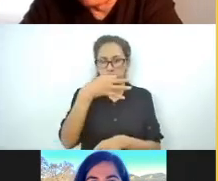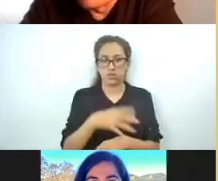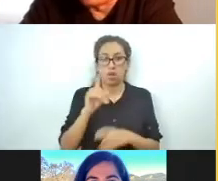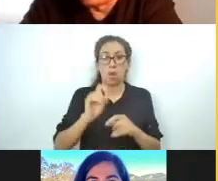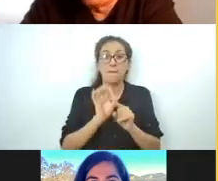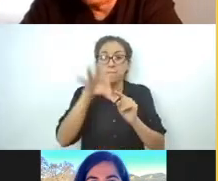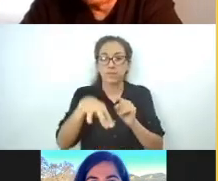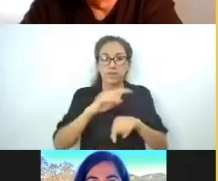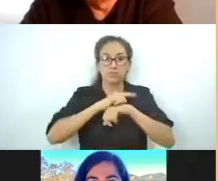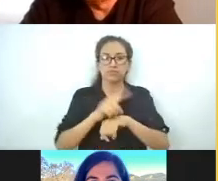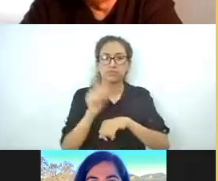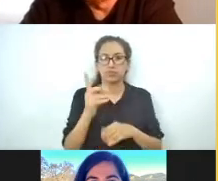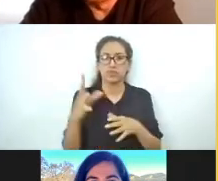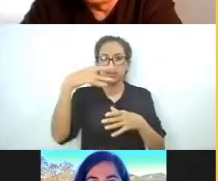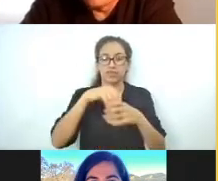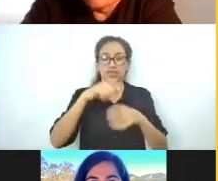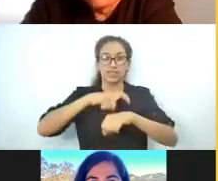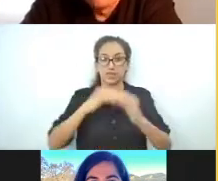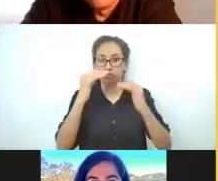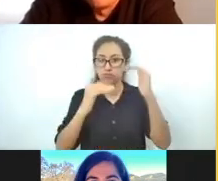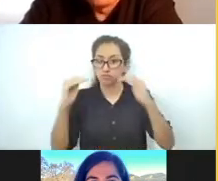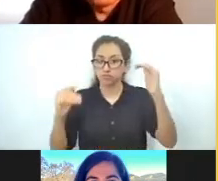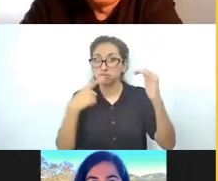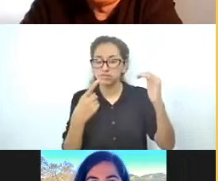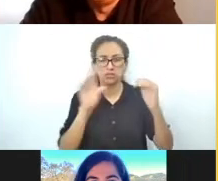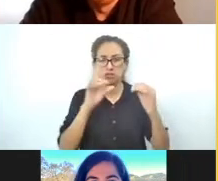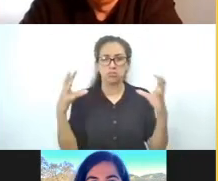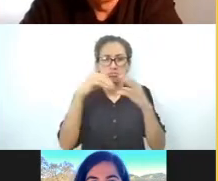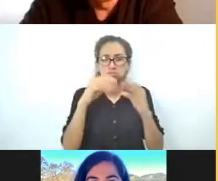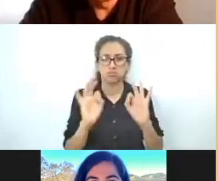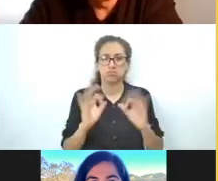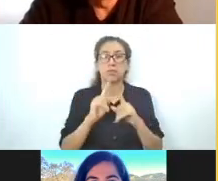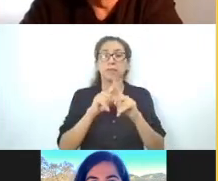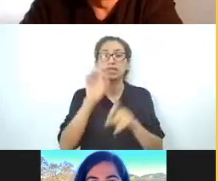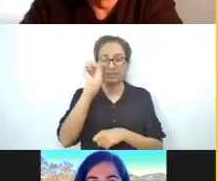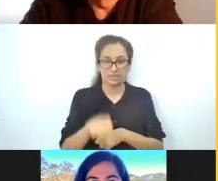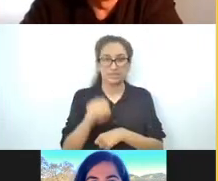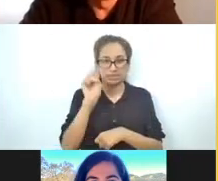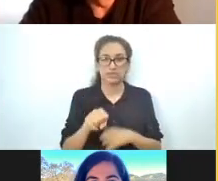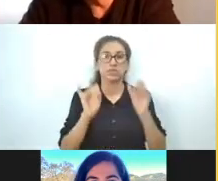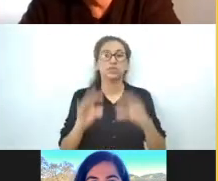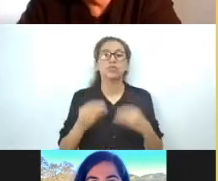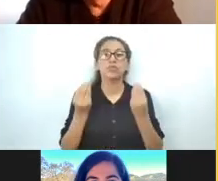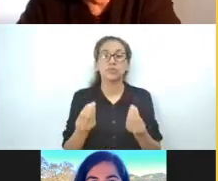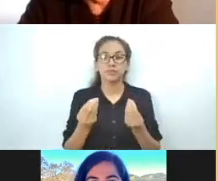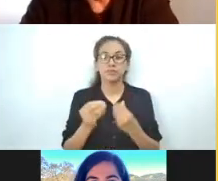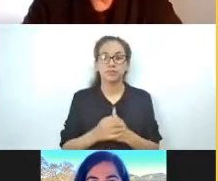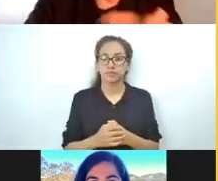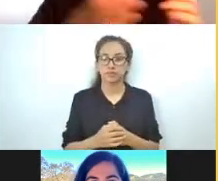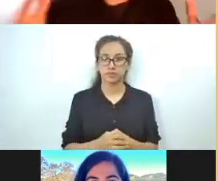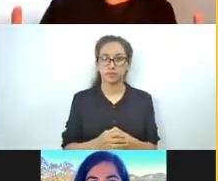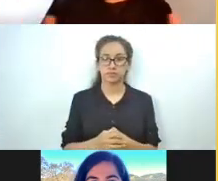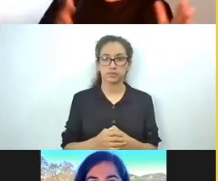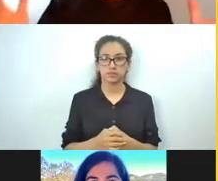eyaculador precoz, ¿no? No está dentro del tiempo que he señalado. Pero sí vienen porque, claro, tienen